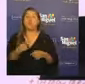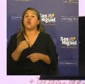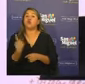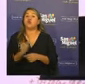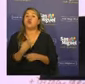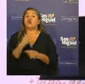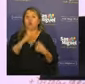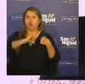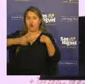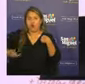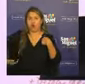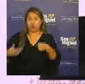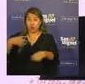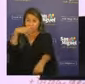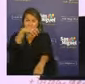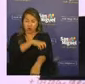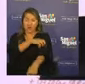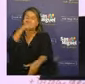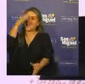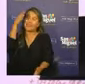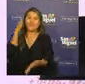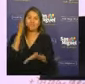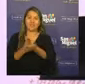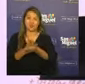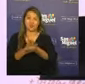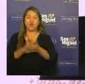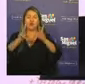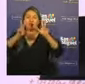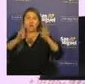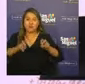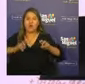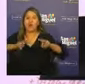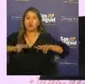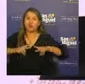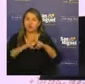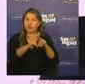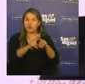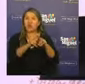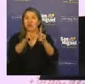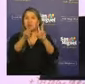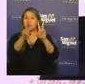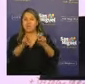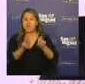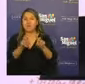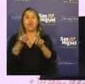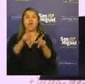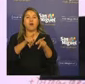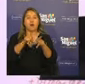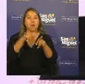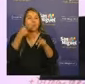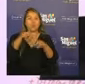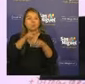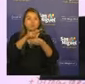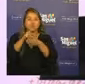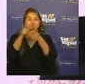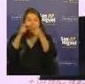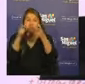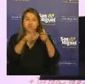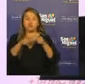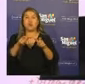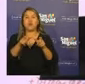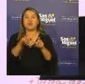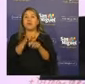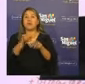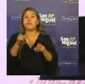regional vamos a ser súper estrictos en la ejecución y en la rendición. Lo mismo que con las organizaciones. Porque